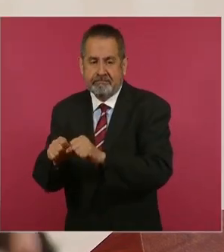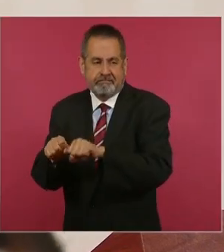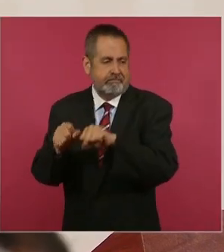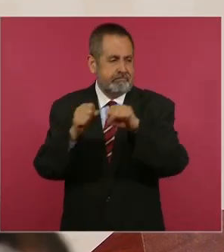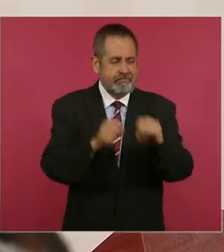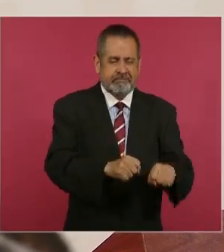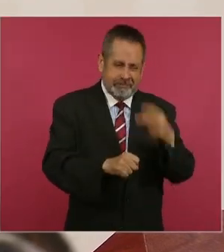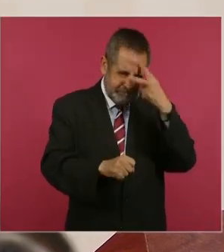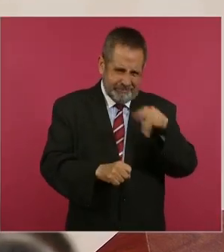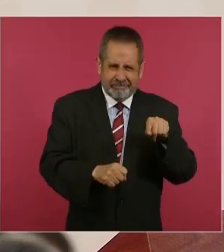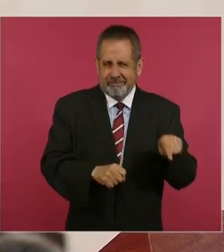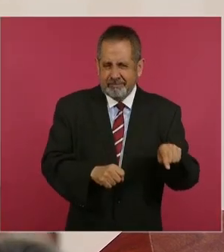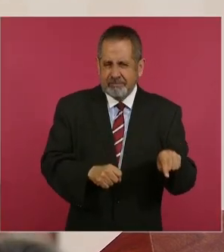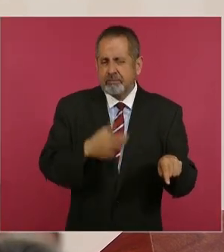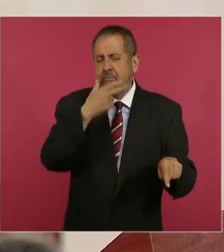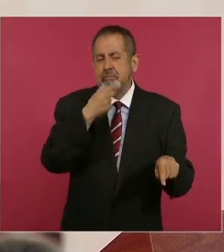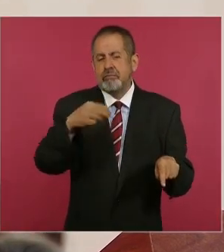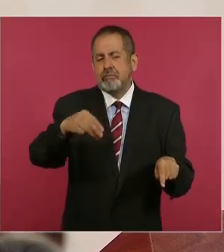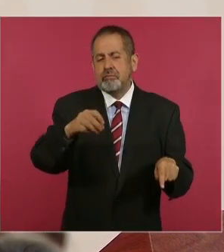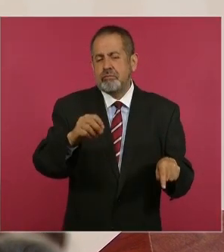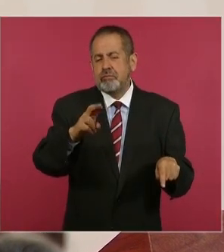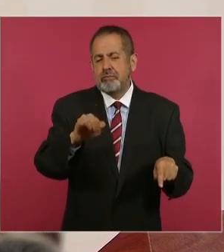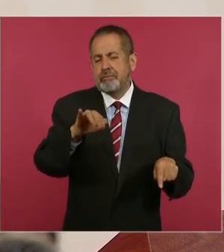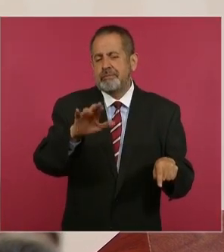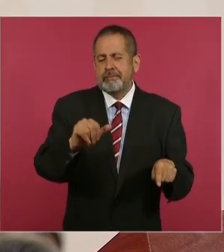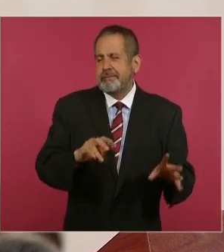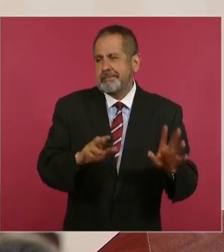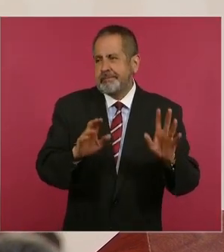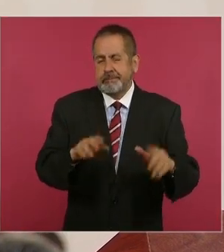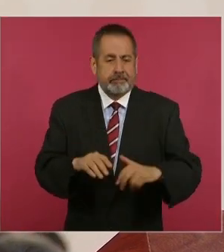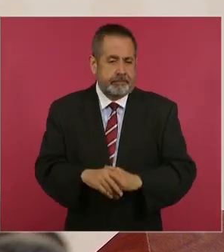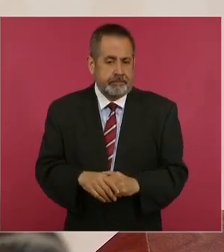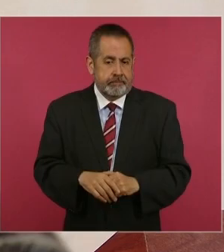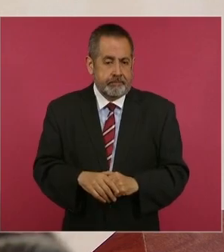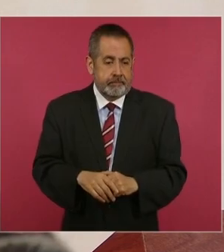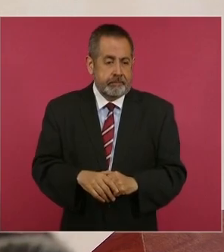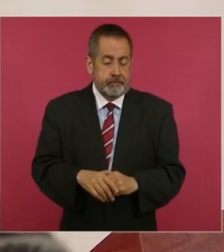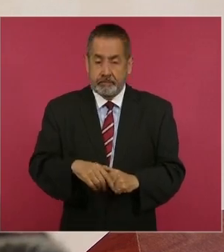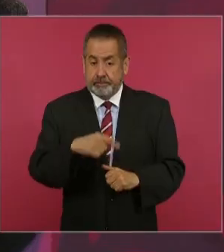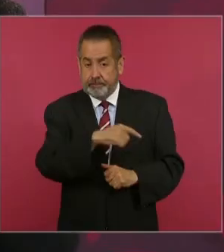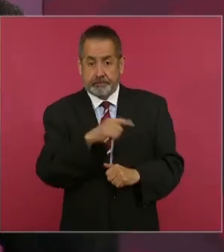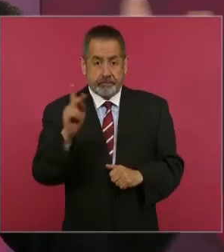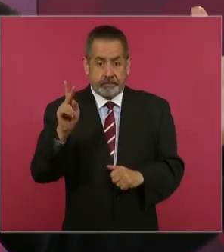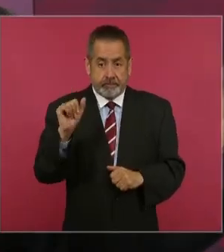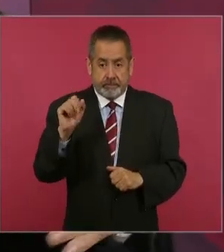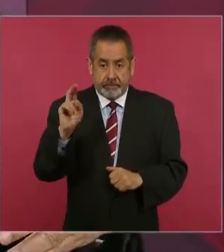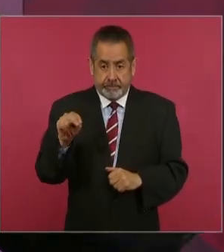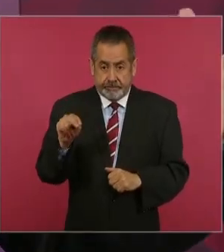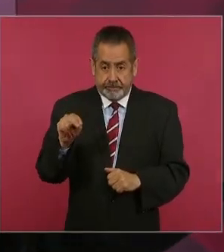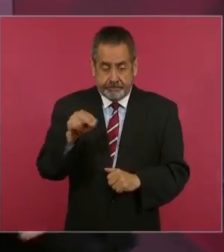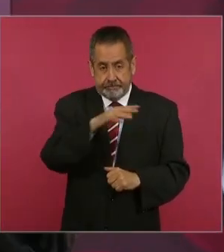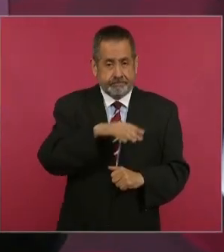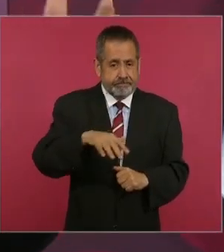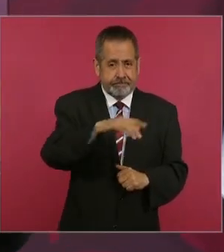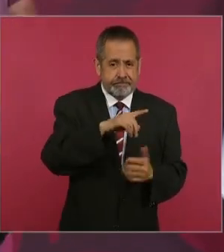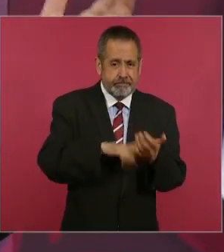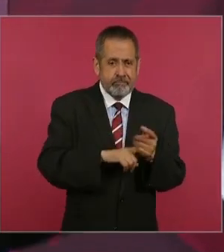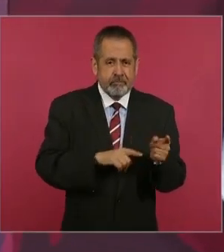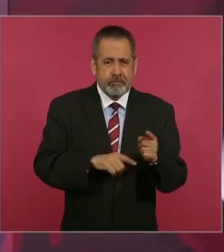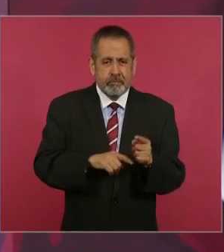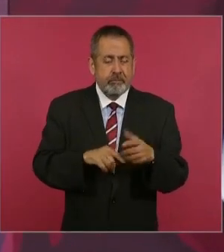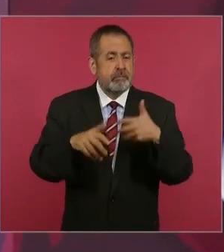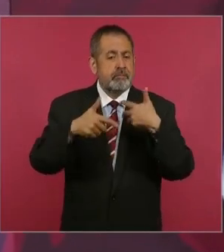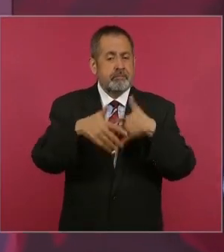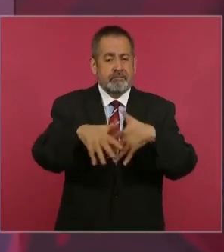y eh usaban los panistas en los